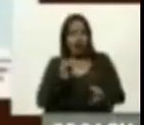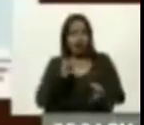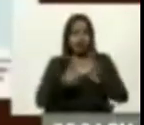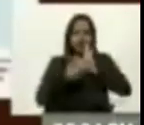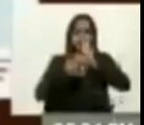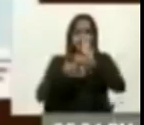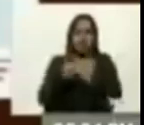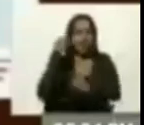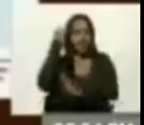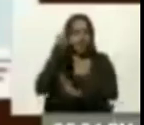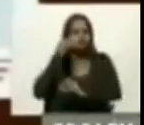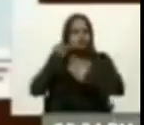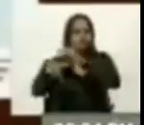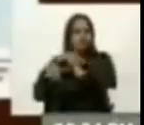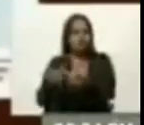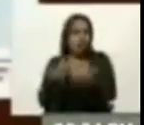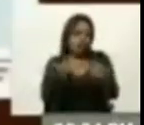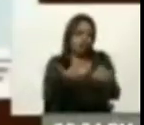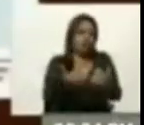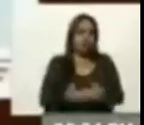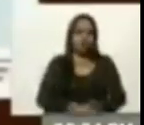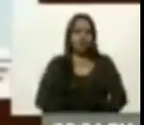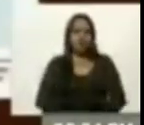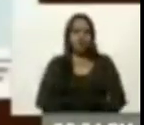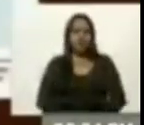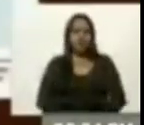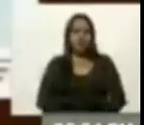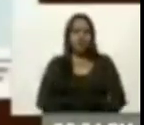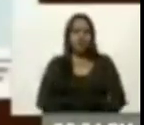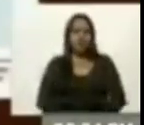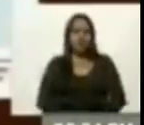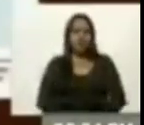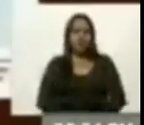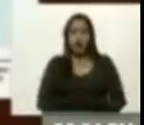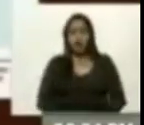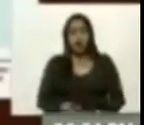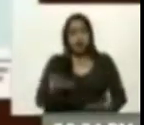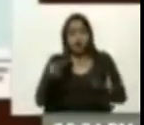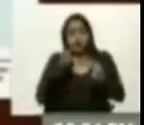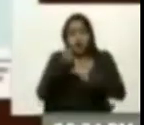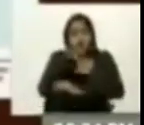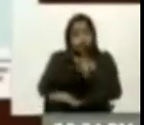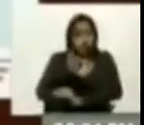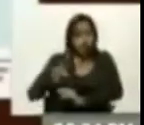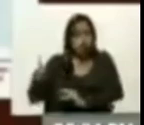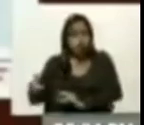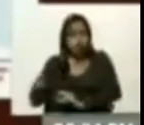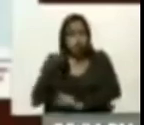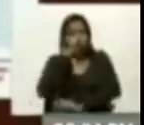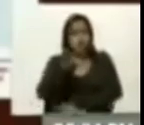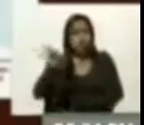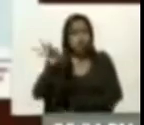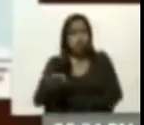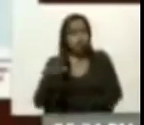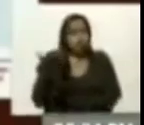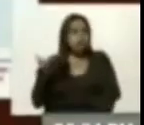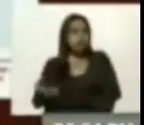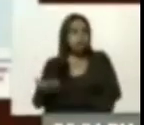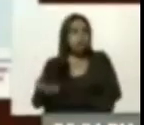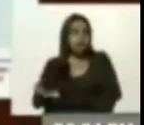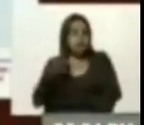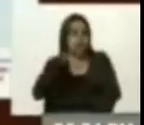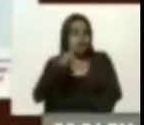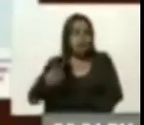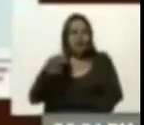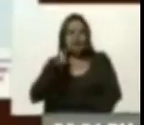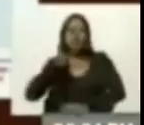proyectando desde este momento. ¿Por qué? Porque mucha gente, hay un porcentaje importante de venezolanos que declara